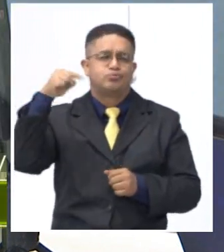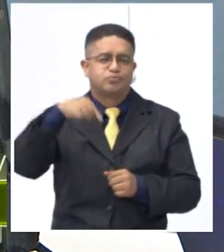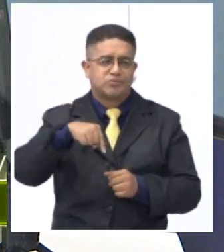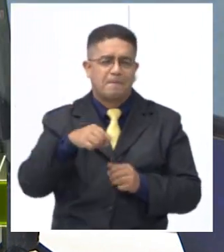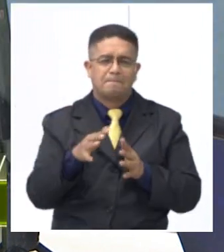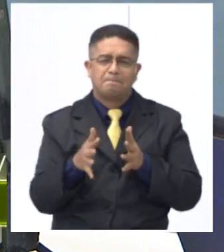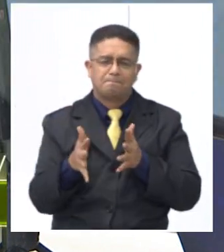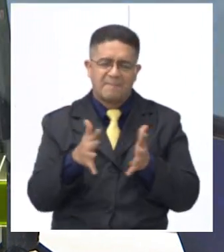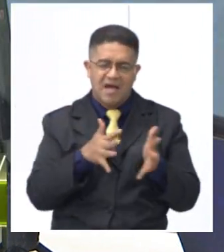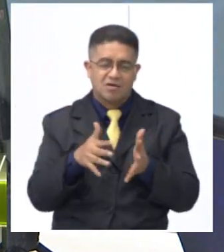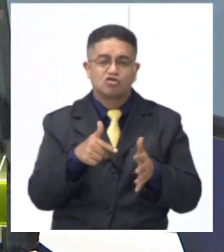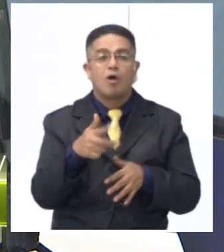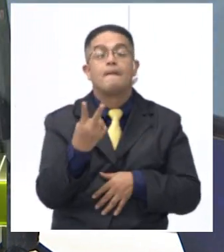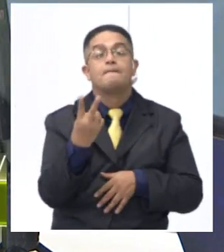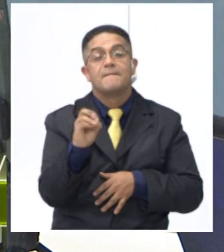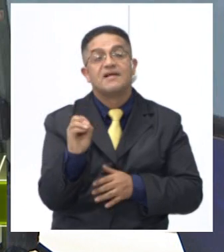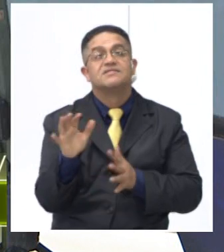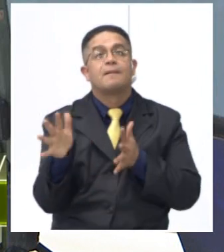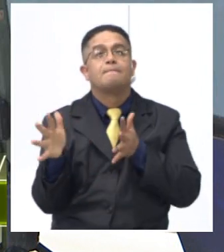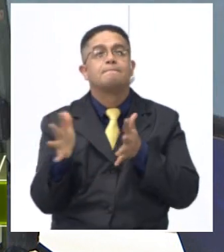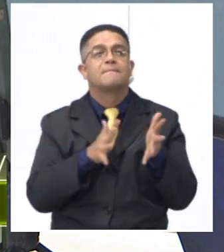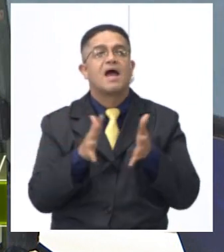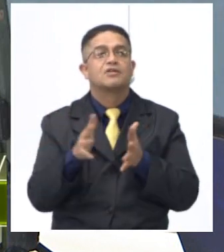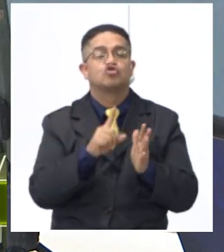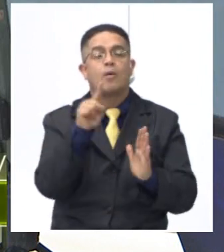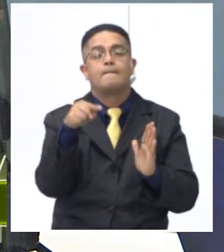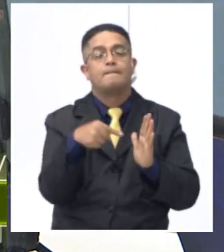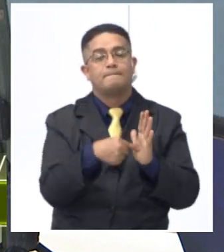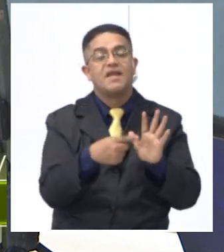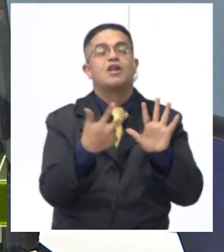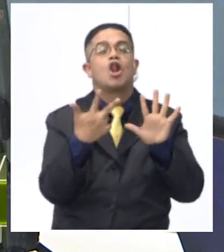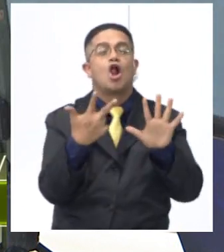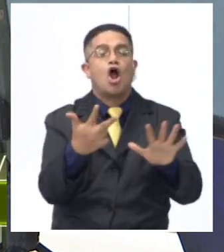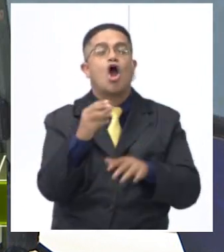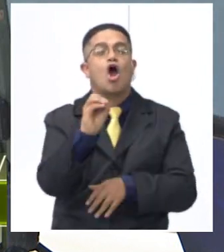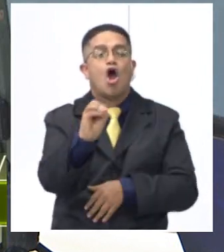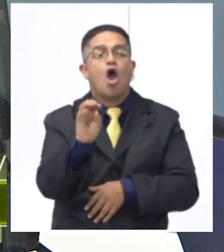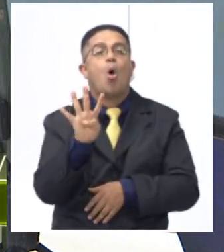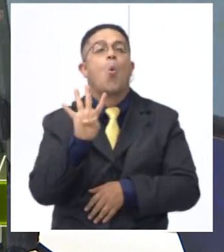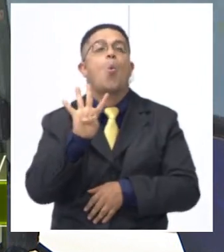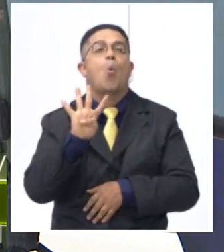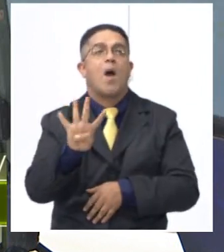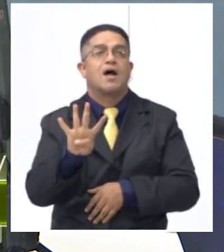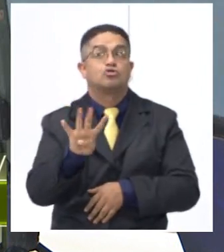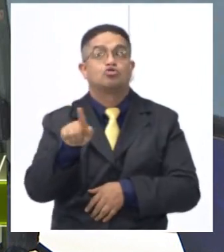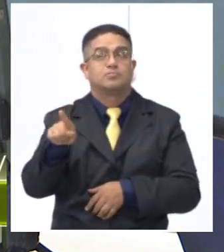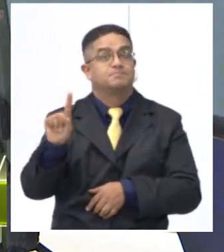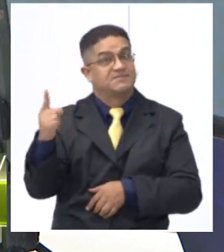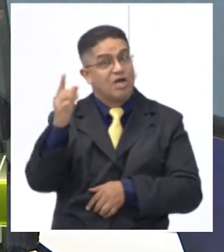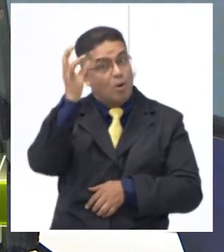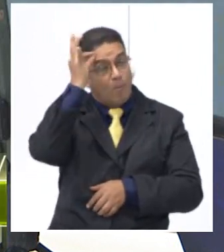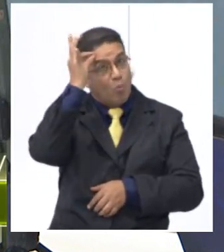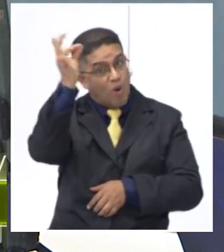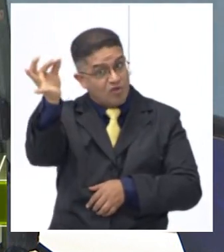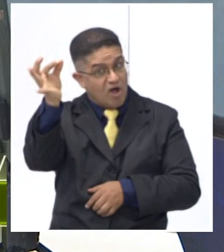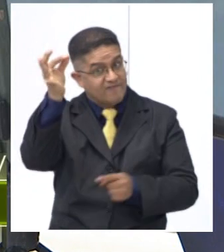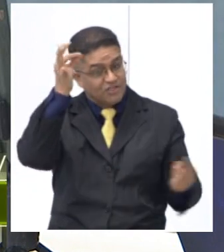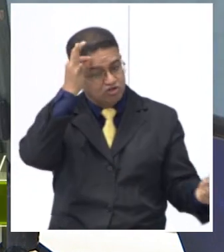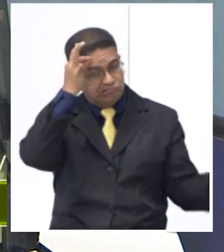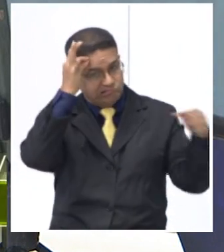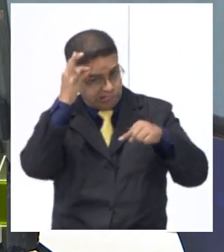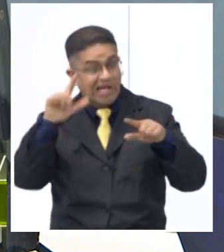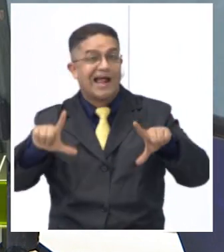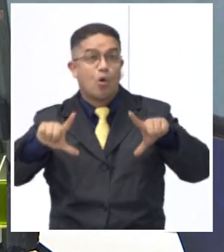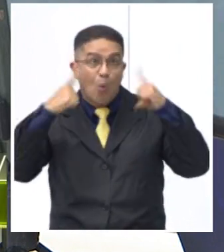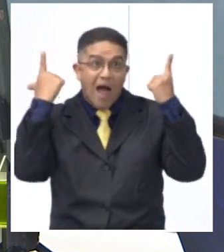marzo, hoy 20 de marzo de 1804. Y llegaron a Puerto Cabello, y de Puerto Cabello pasaron a La Guaira, y